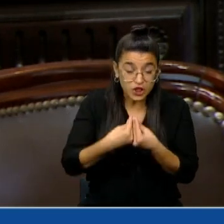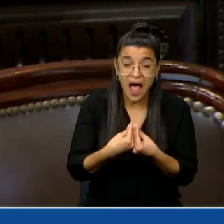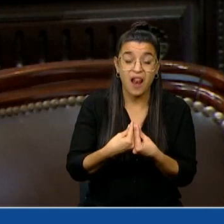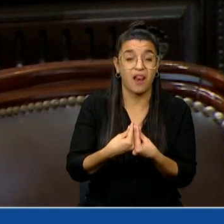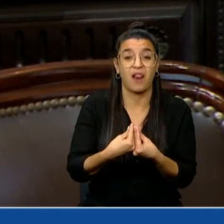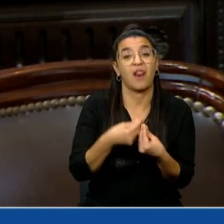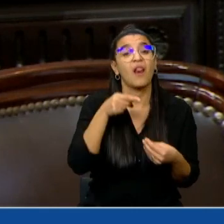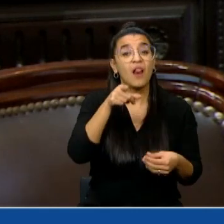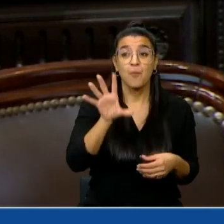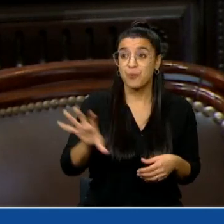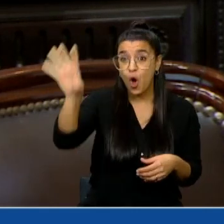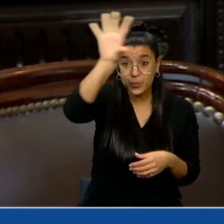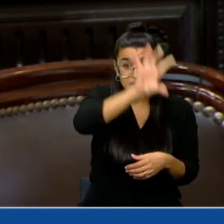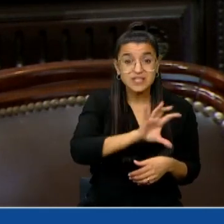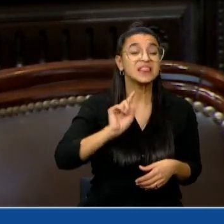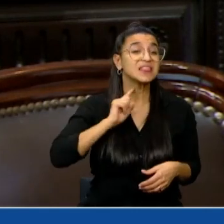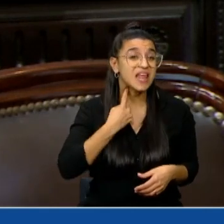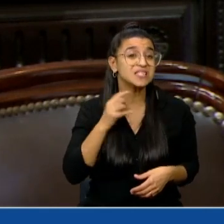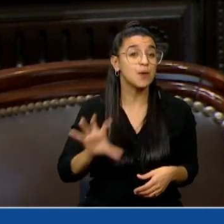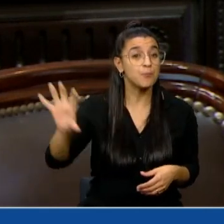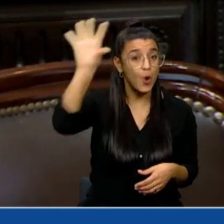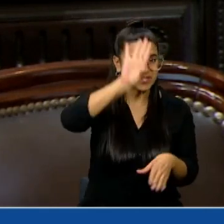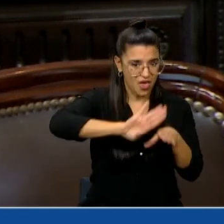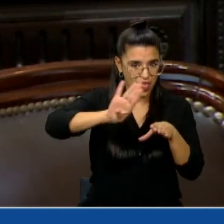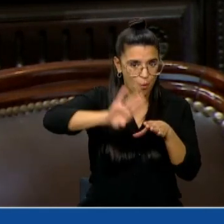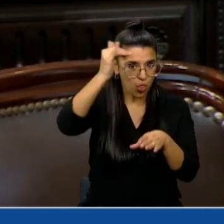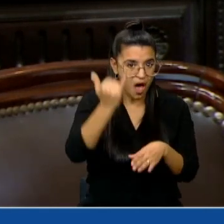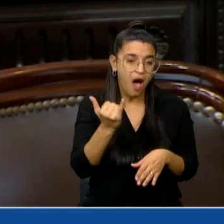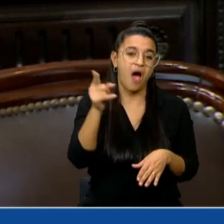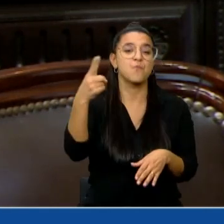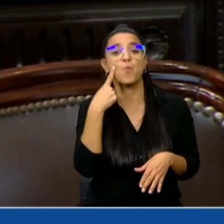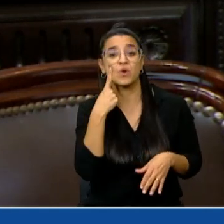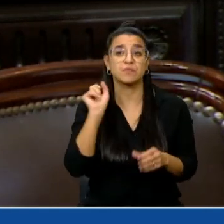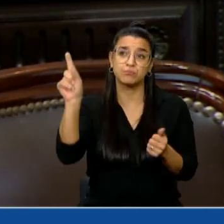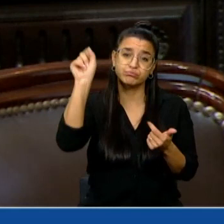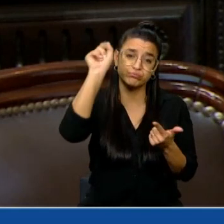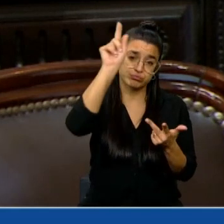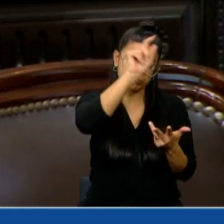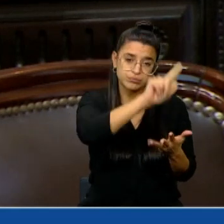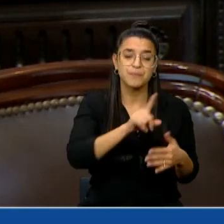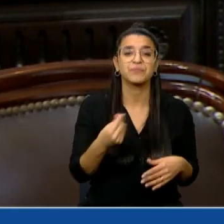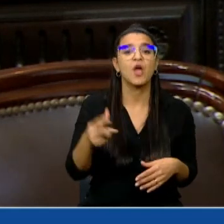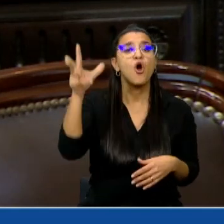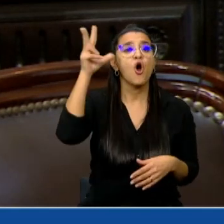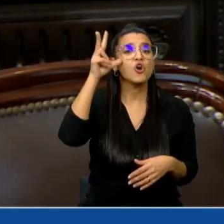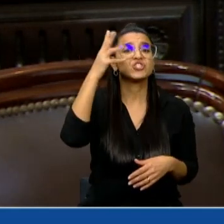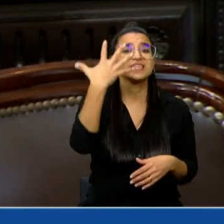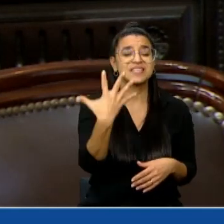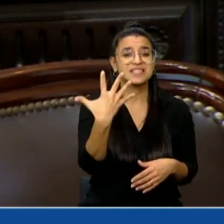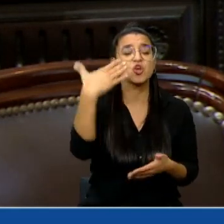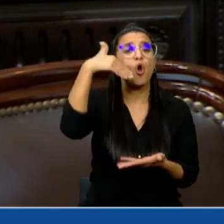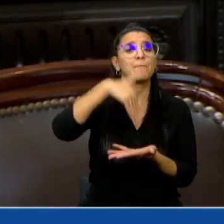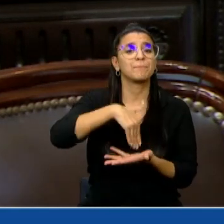tienen estas provincias, las 13 provincias endeudadas y sus respectivos municipios, es de